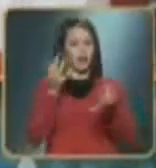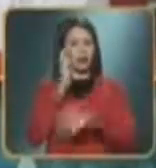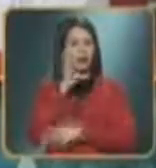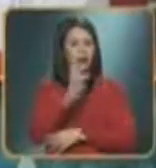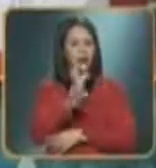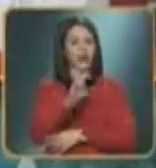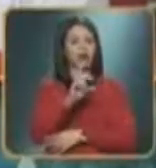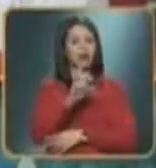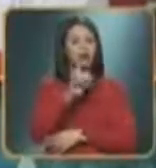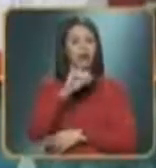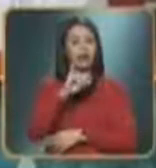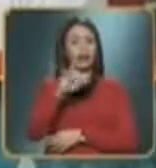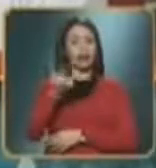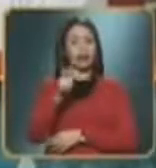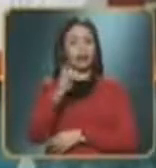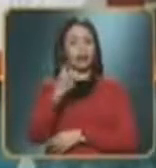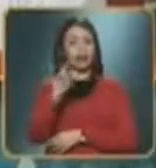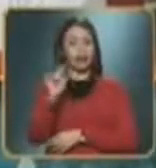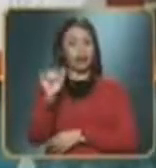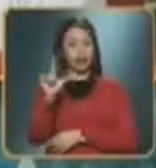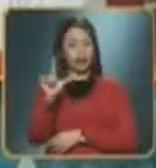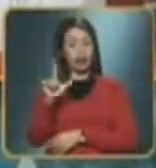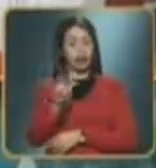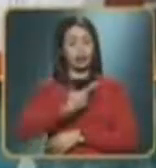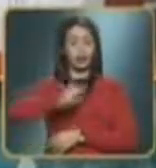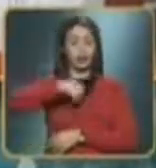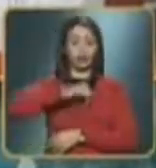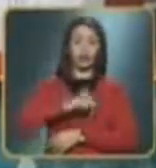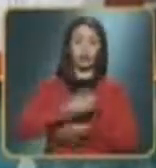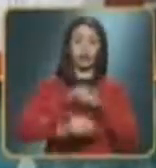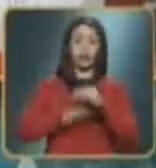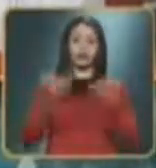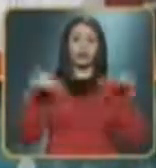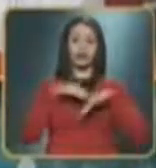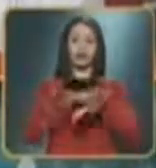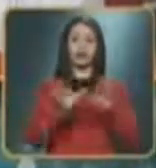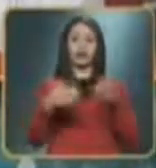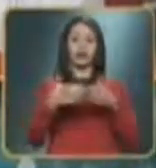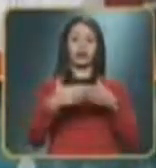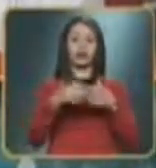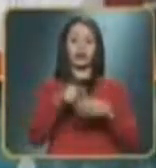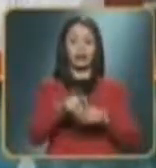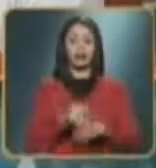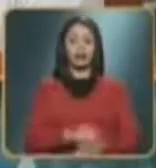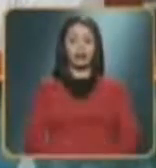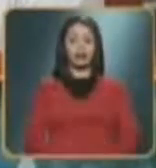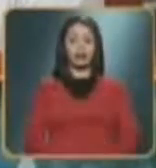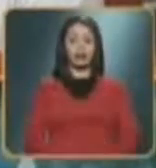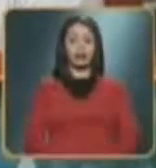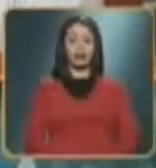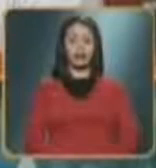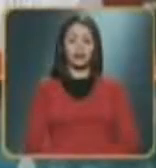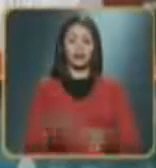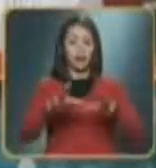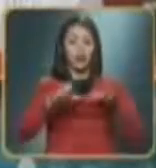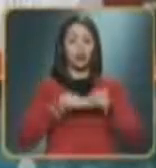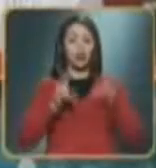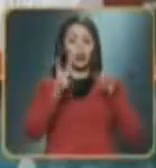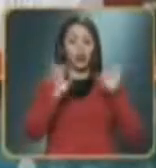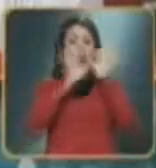digital y nosotros nos vamos a integrar ahora con con el estándar que adoptó